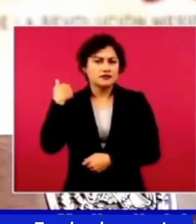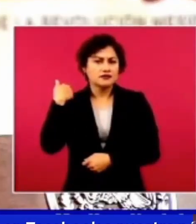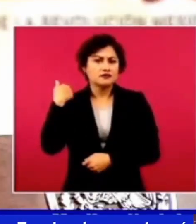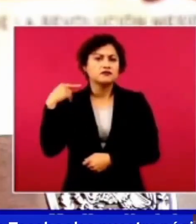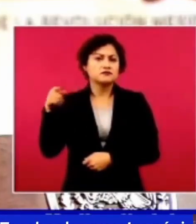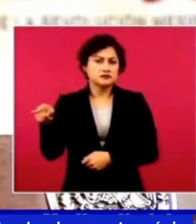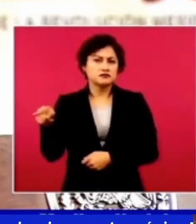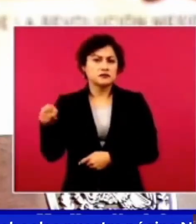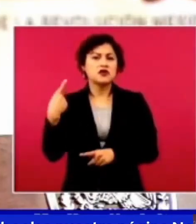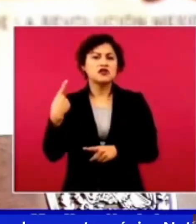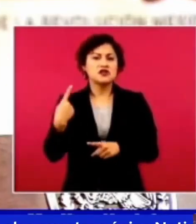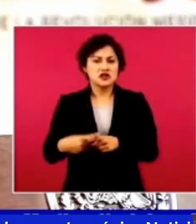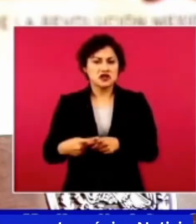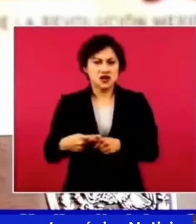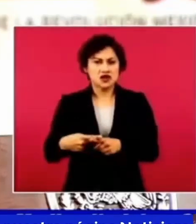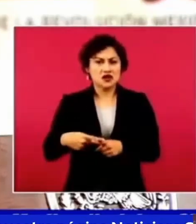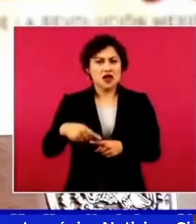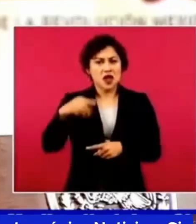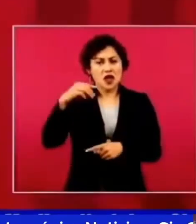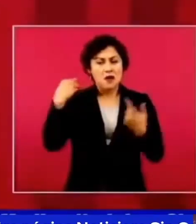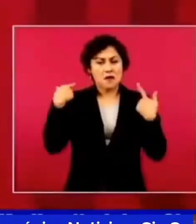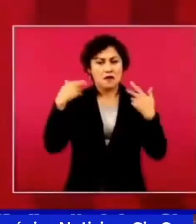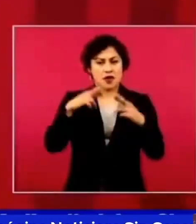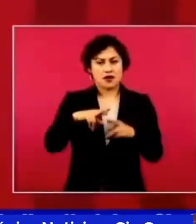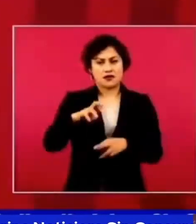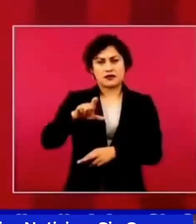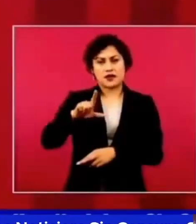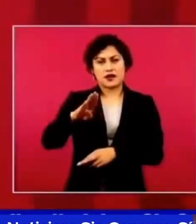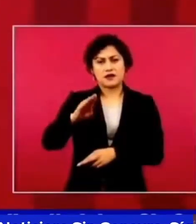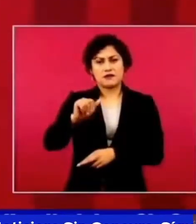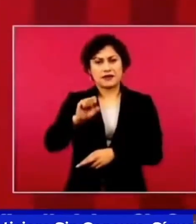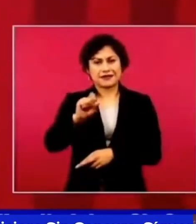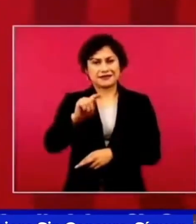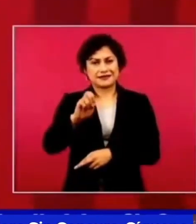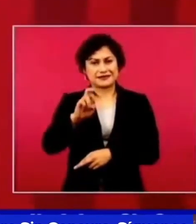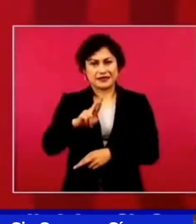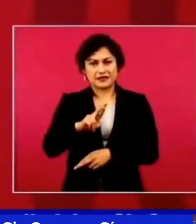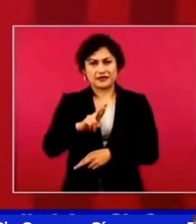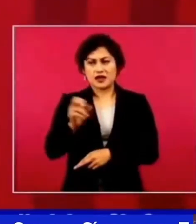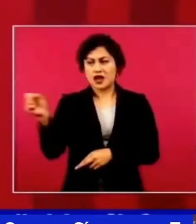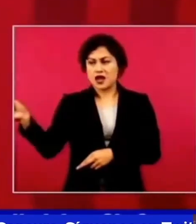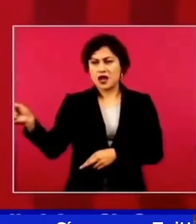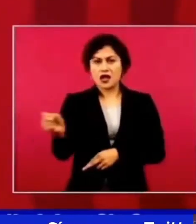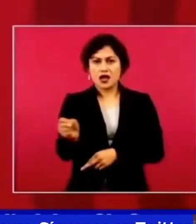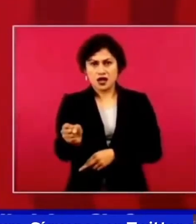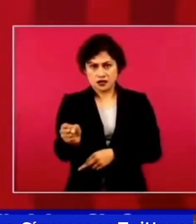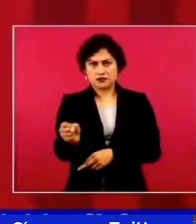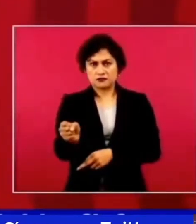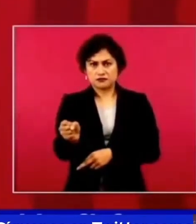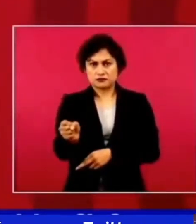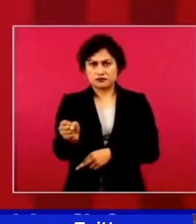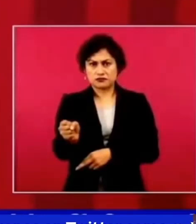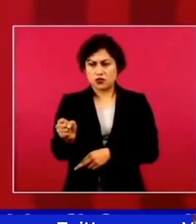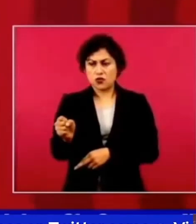puesto por la maestra Elbester Gordillo, llevó a cabo el